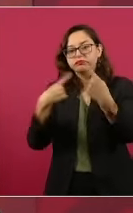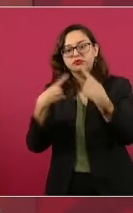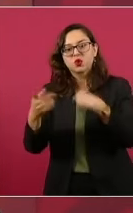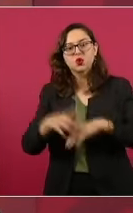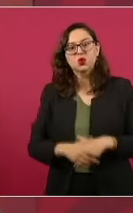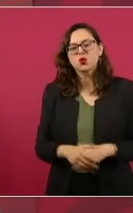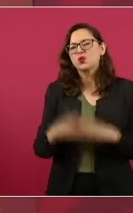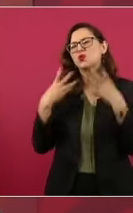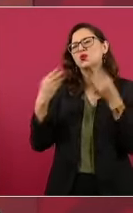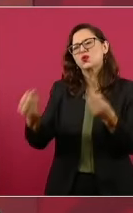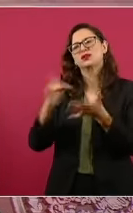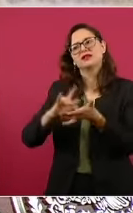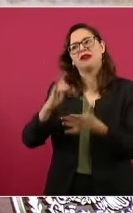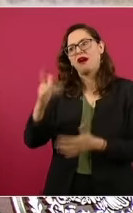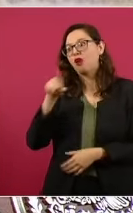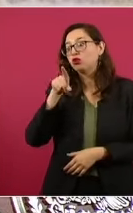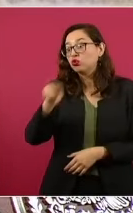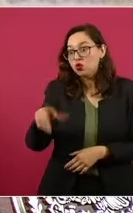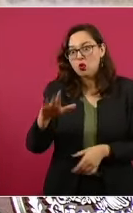hasta te pasaste,